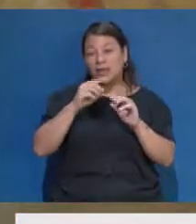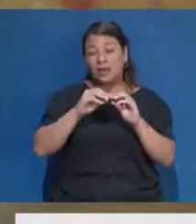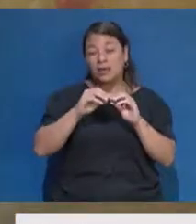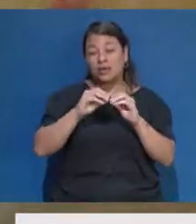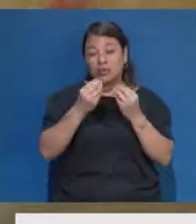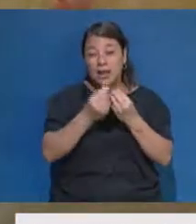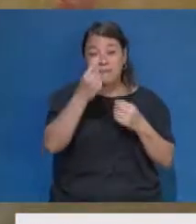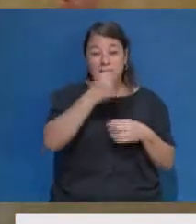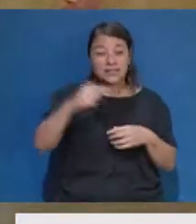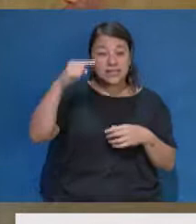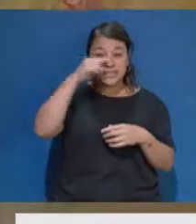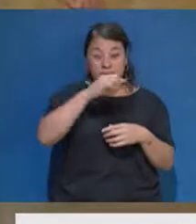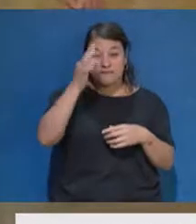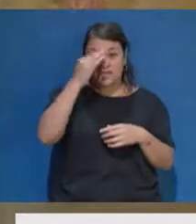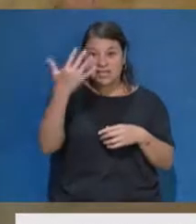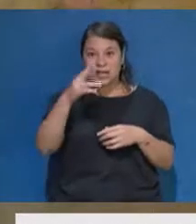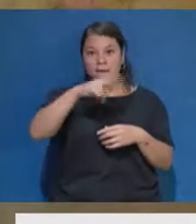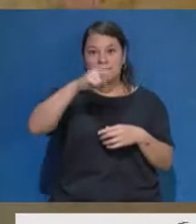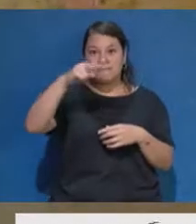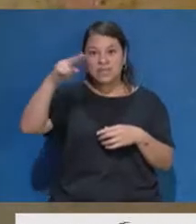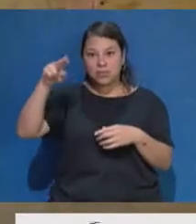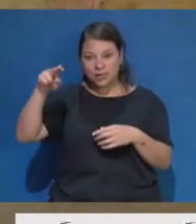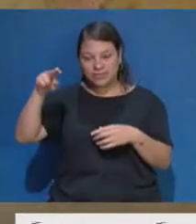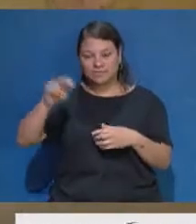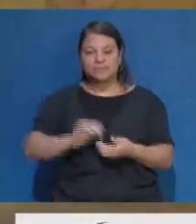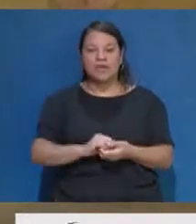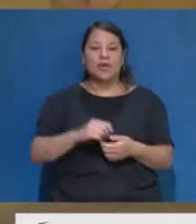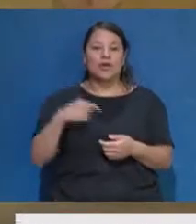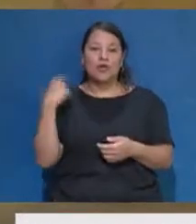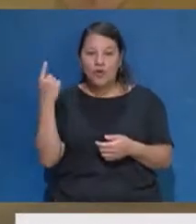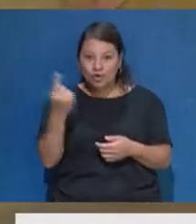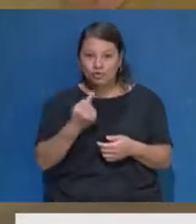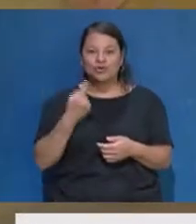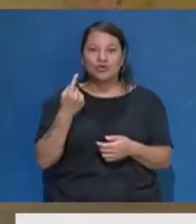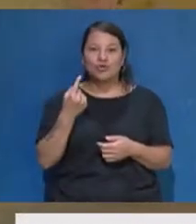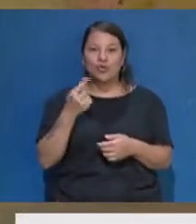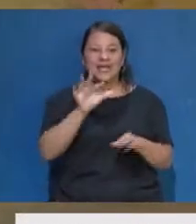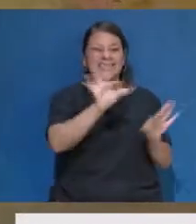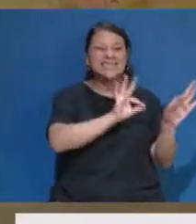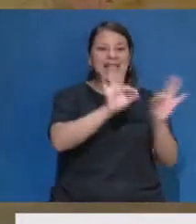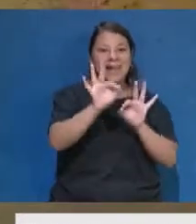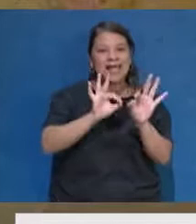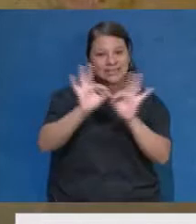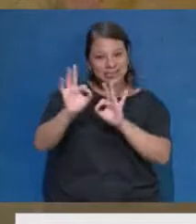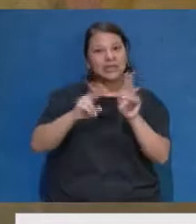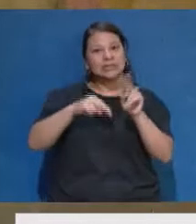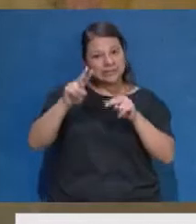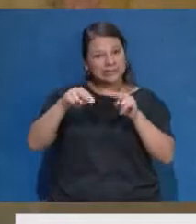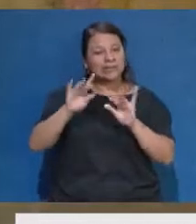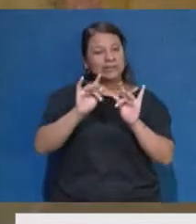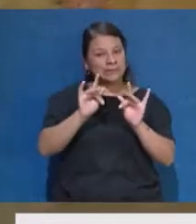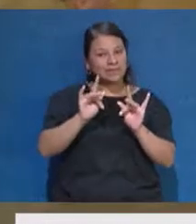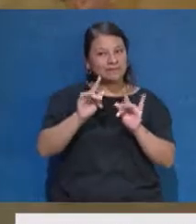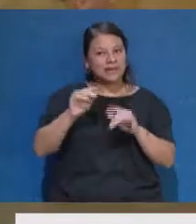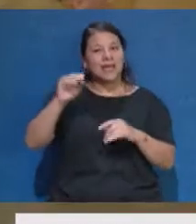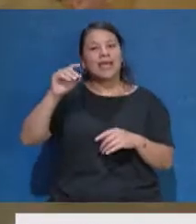1.725 obras que forman parte de la colección del Museo Fader. Nosotros, por supuesto, hemos hecho una selección, que es un trabajo de curaduría que ha hecho